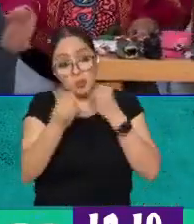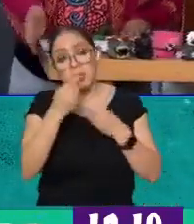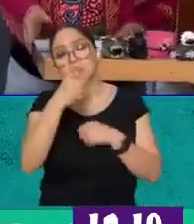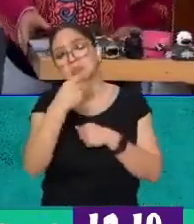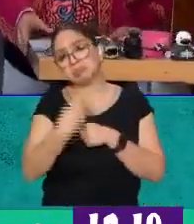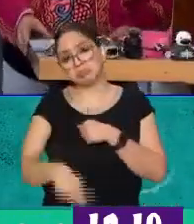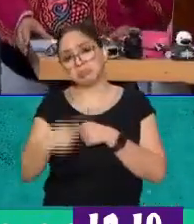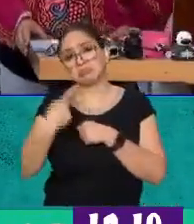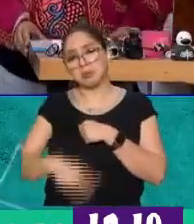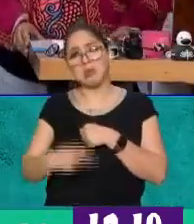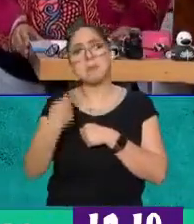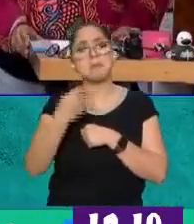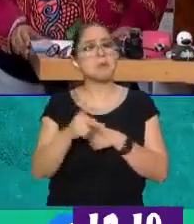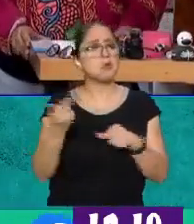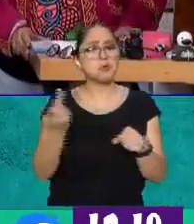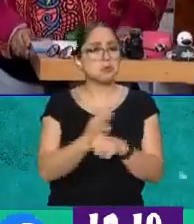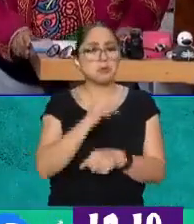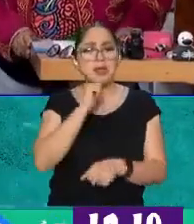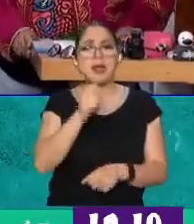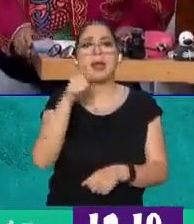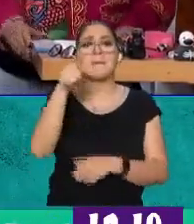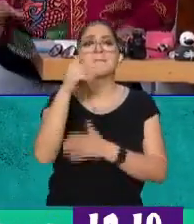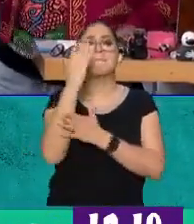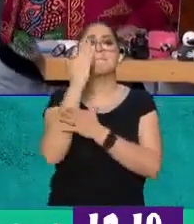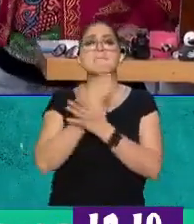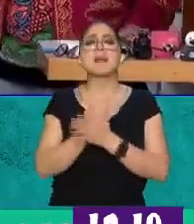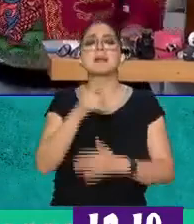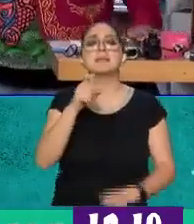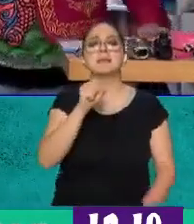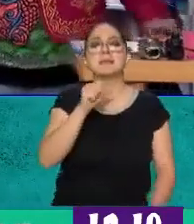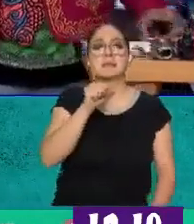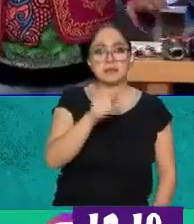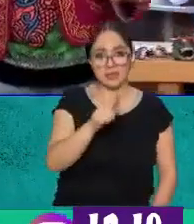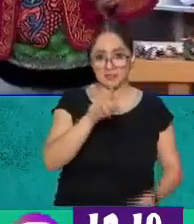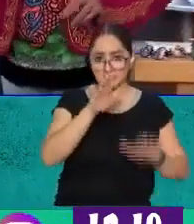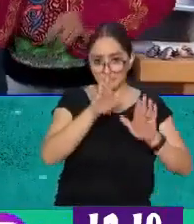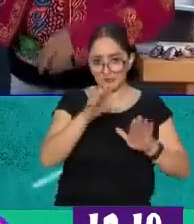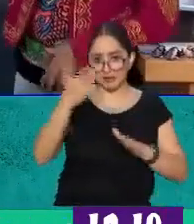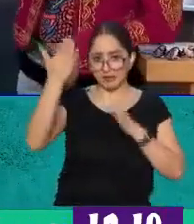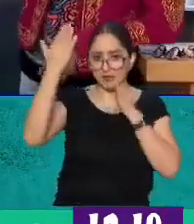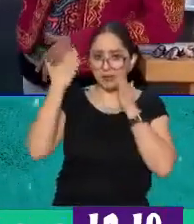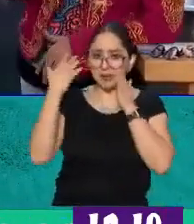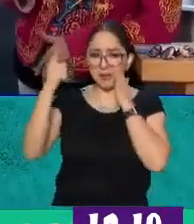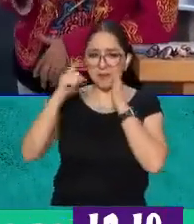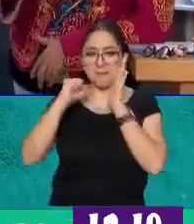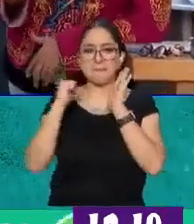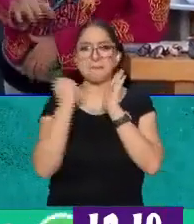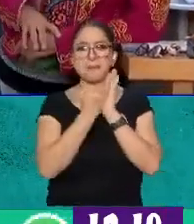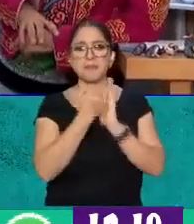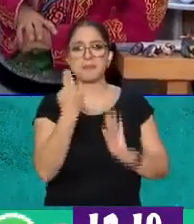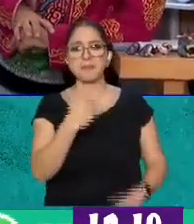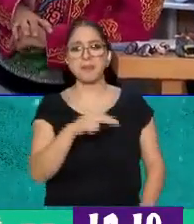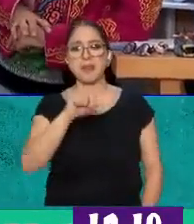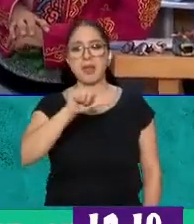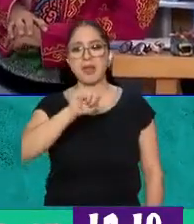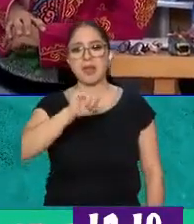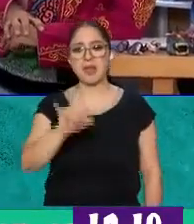Si no, no. Y hasta hace menos daño que la sal. Era, voy a decir una marca que ya no existe, era el famoso Ajinomoto,